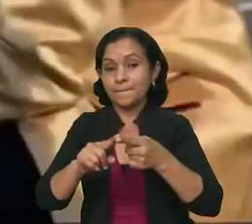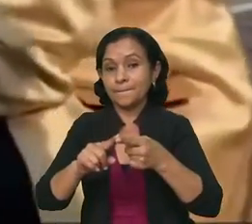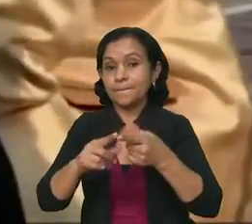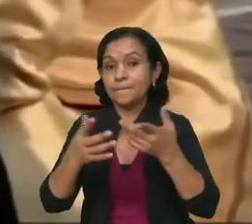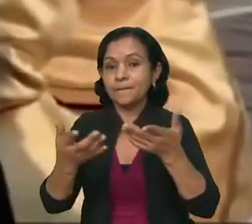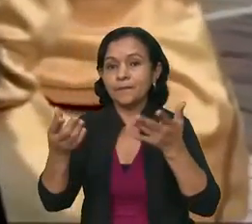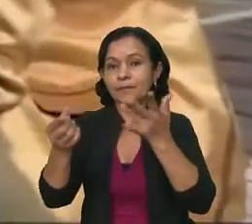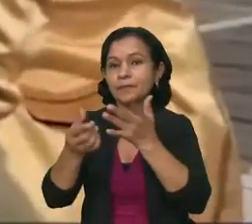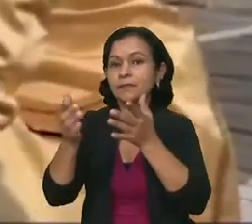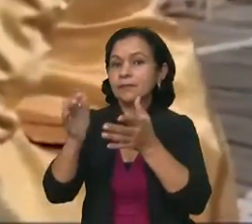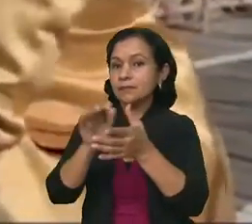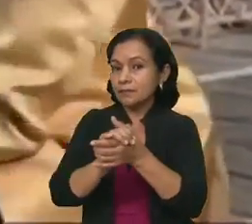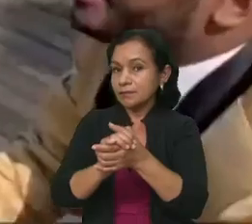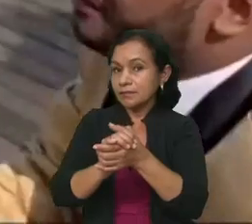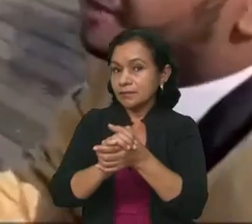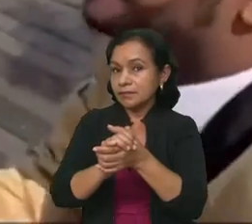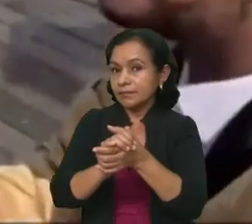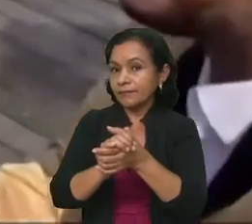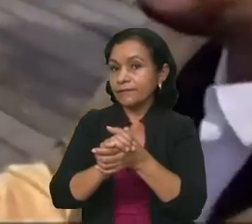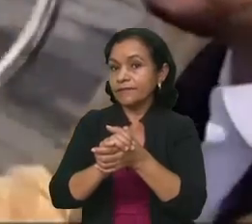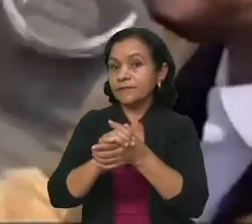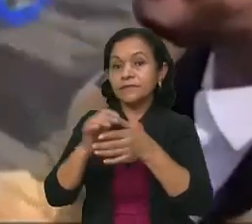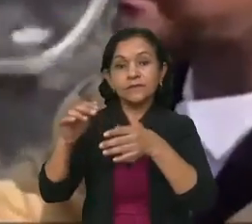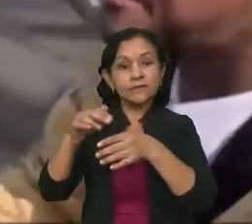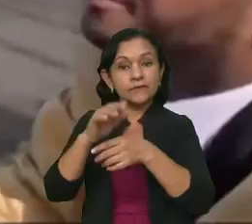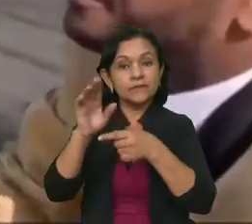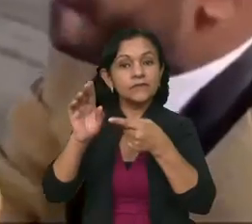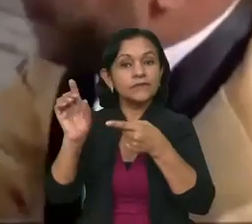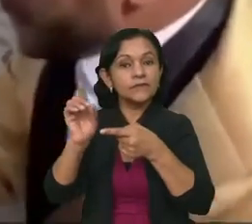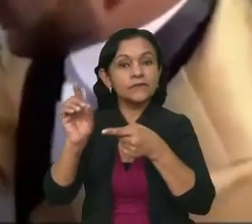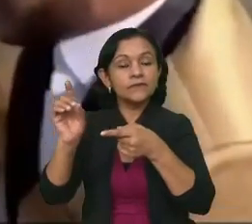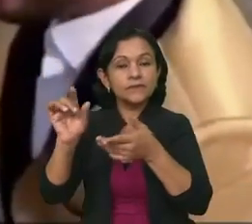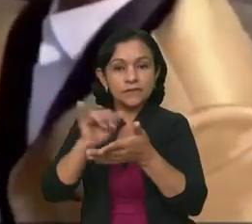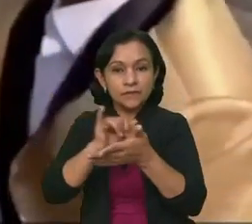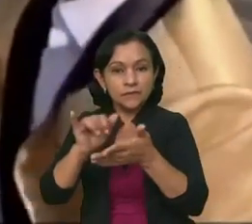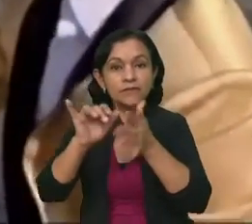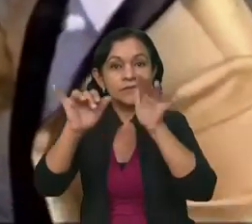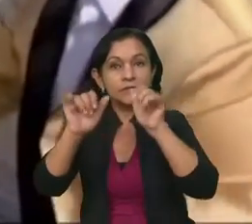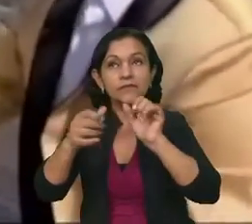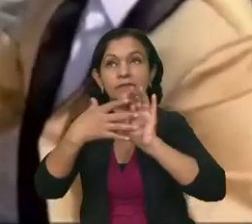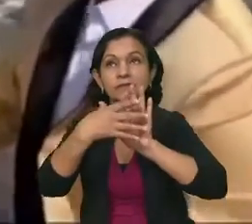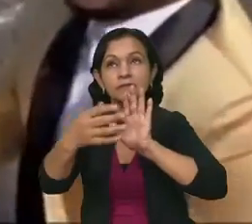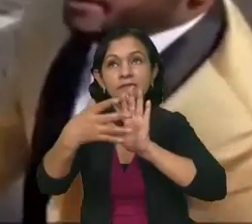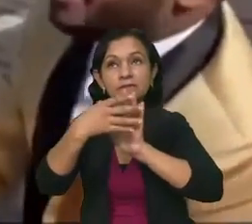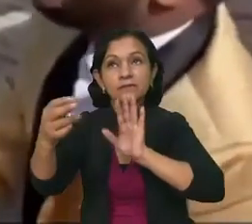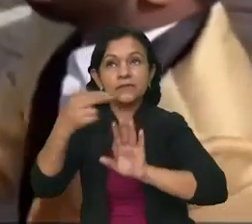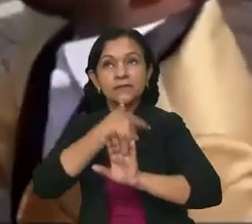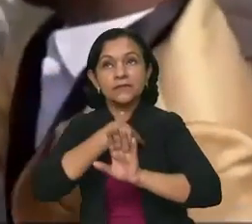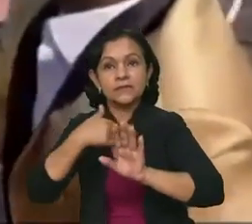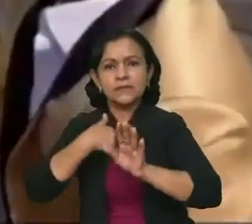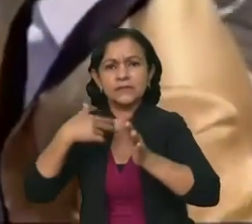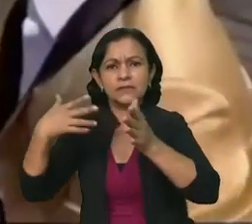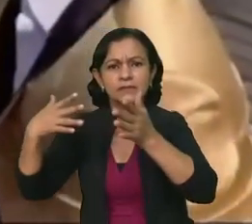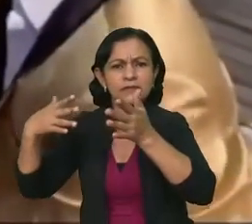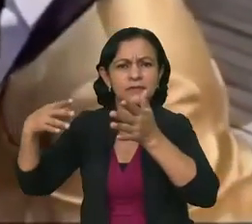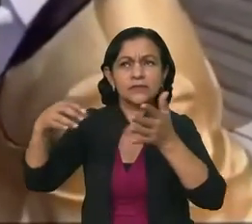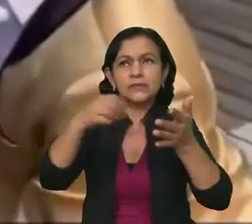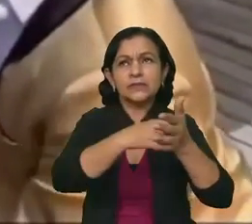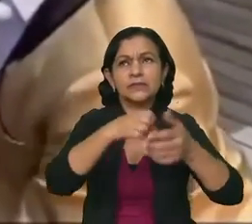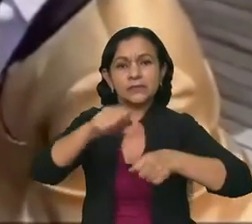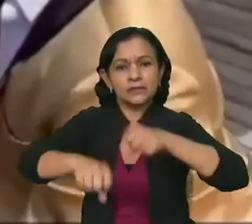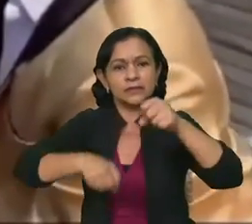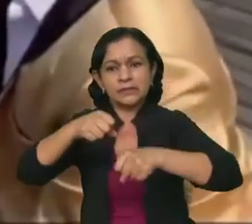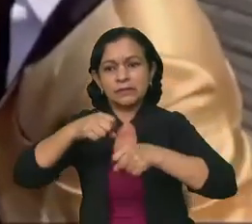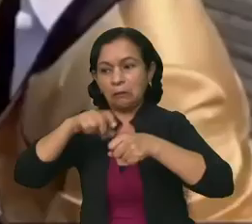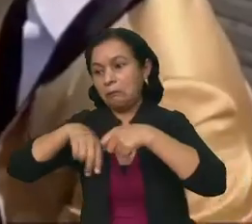de matrimonio que se llevó a cabo en el puente de Brooklyn, en Nueva York, que ya es viral porque provocó un accidente con un ciclista. Para